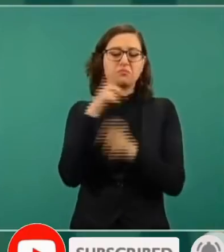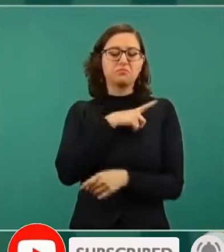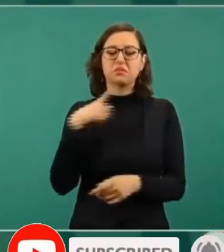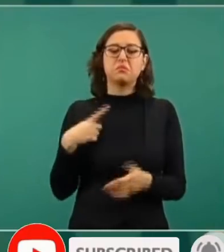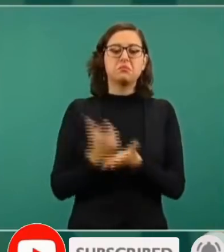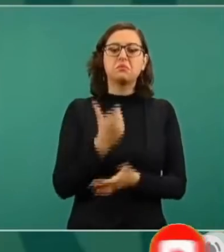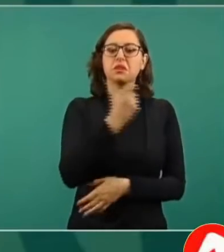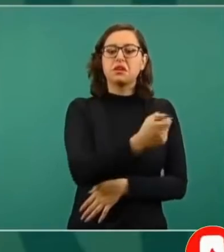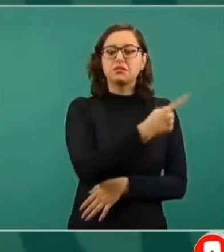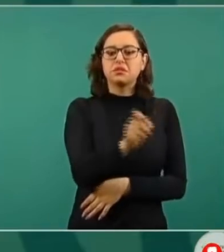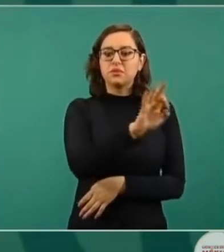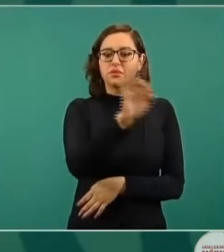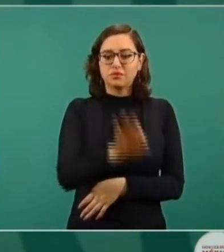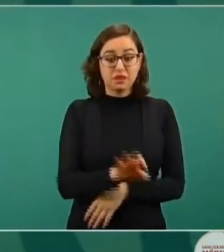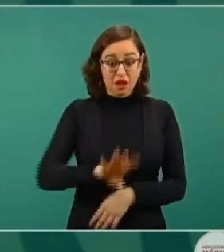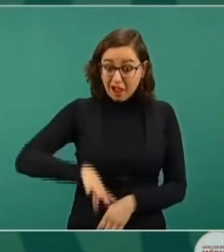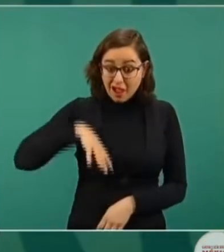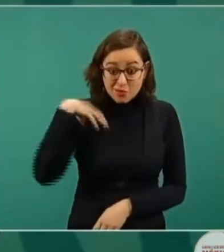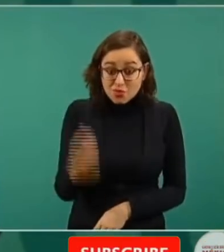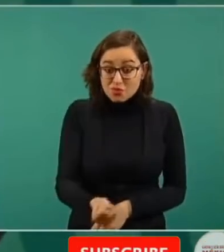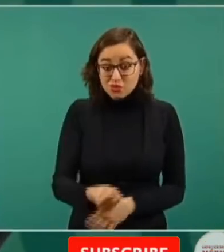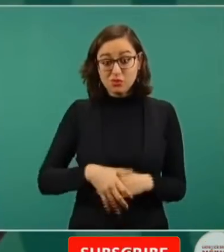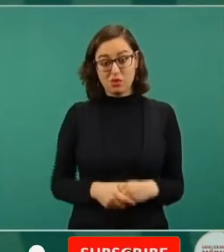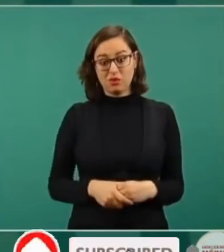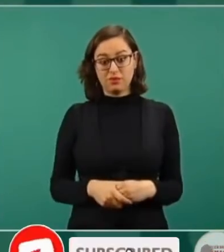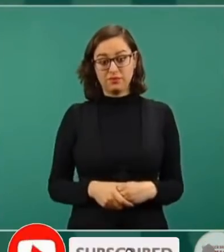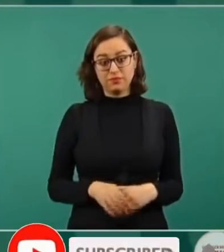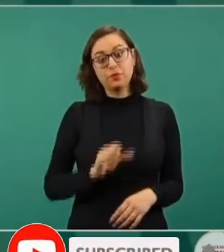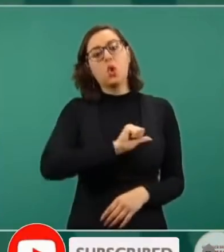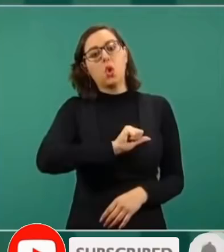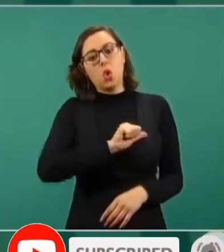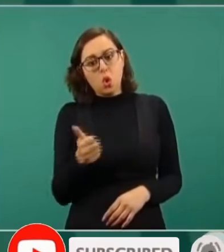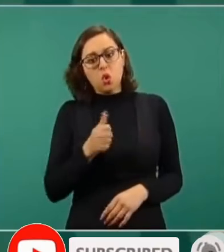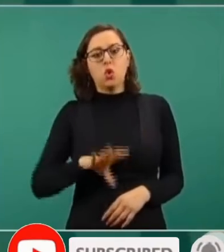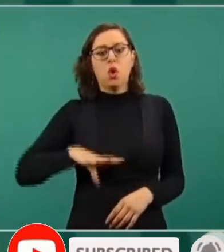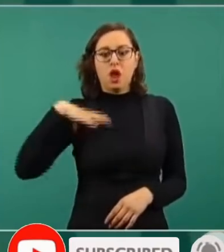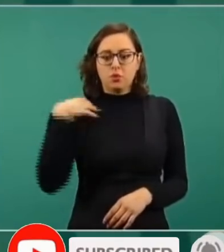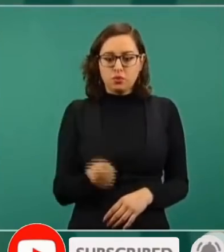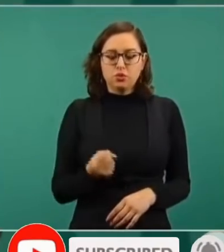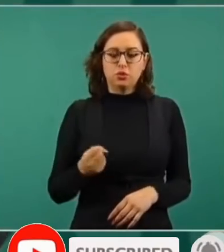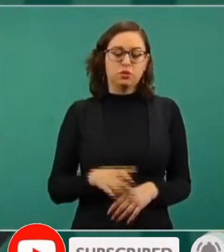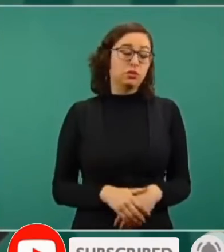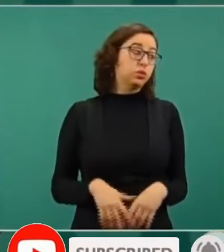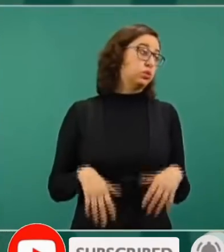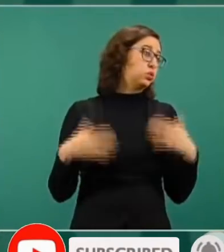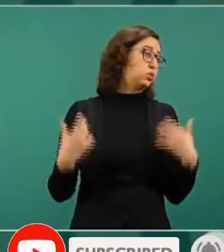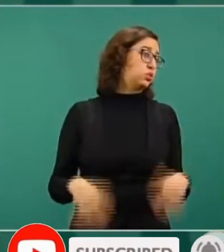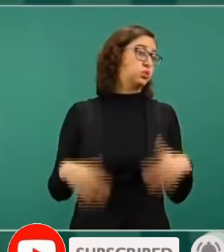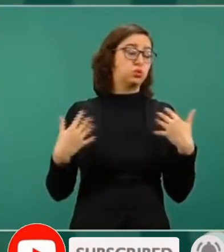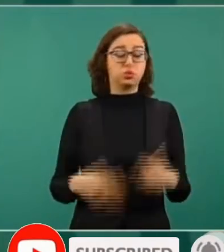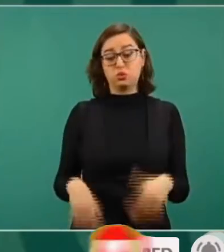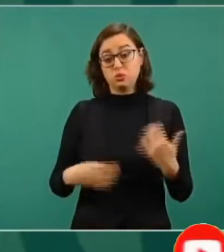abuso, también ilegal, son las sociedades de autoabasto. Esa